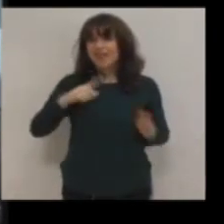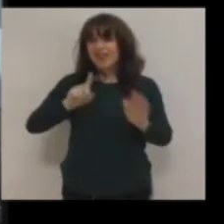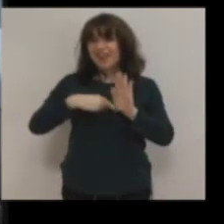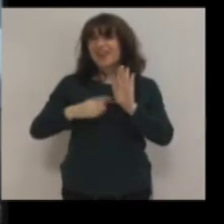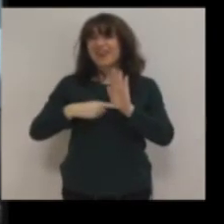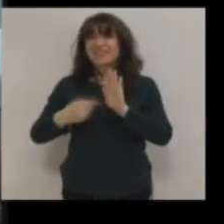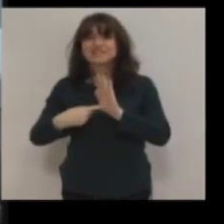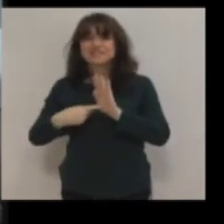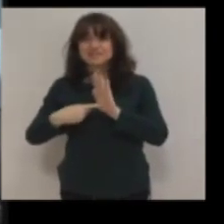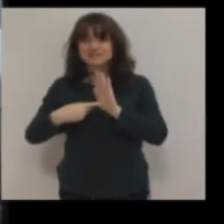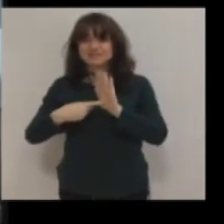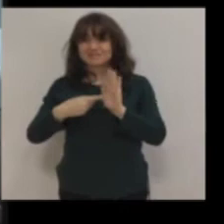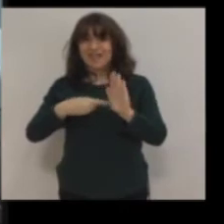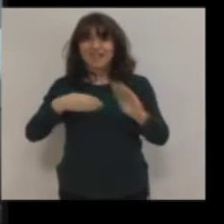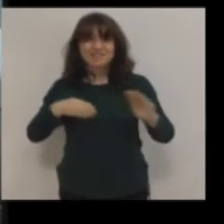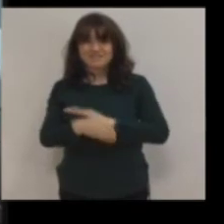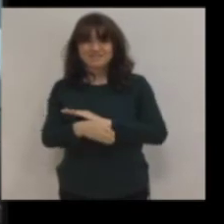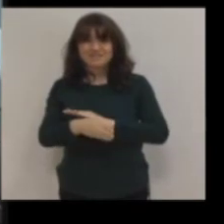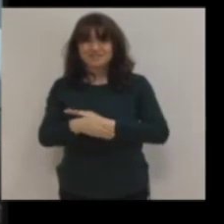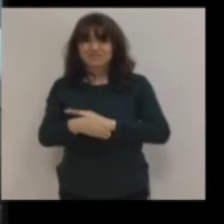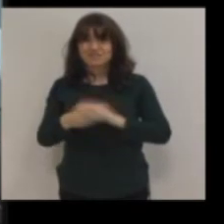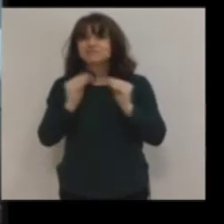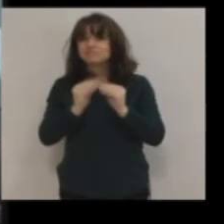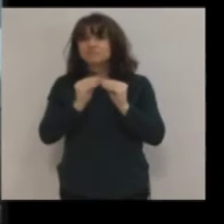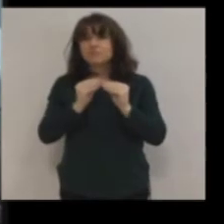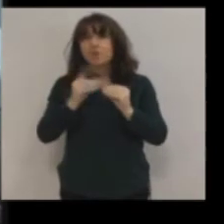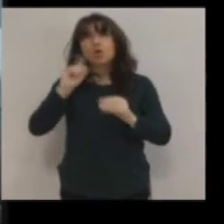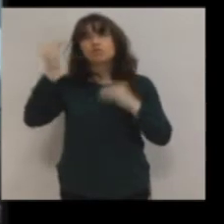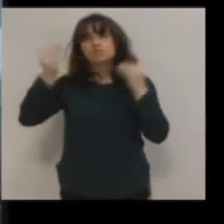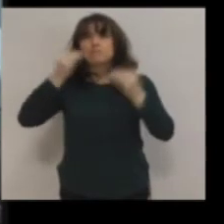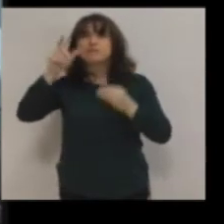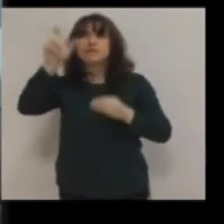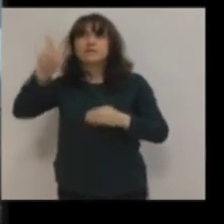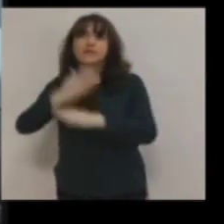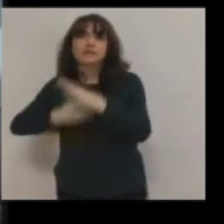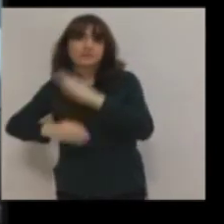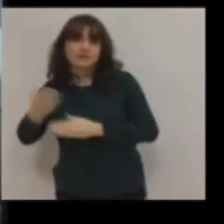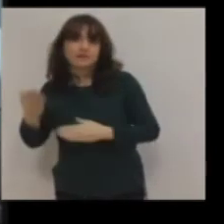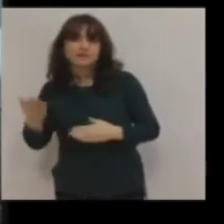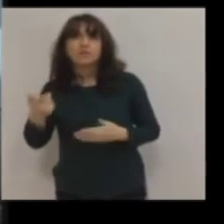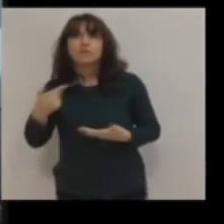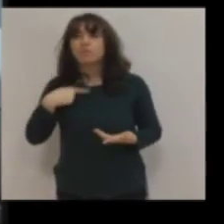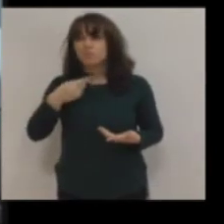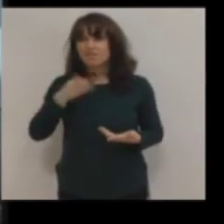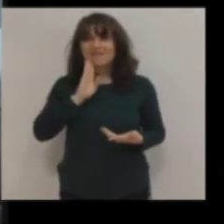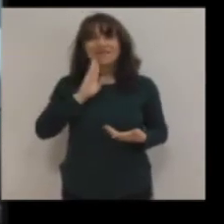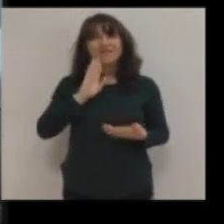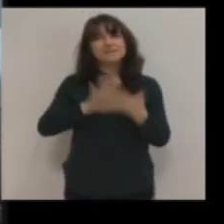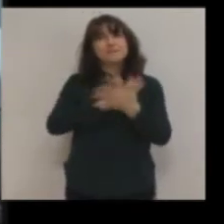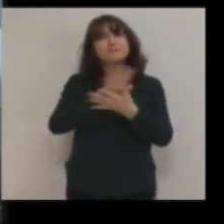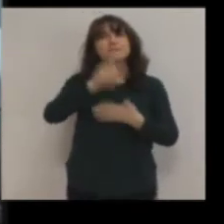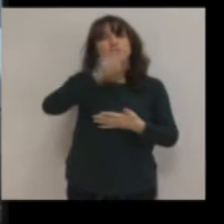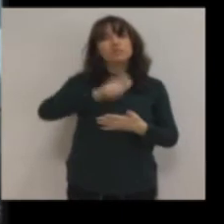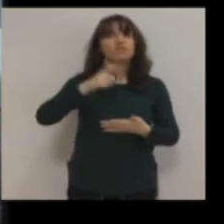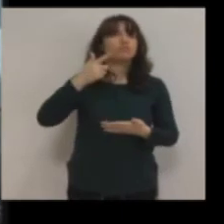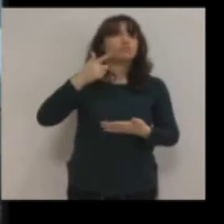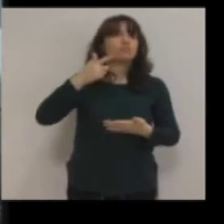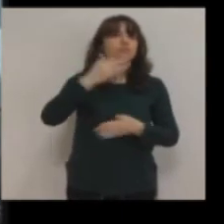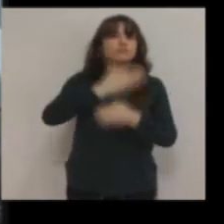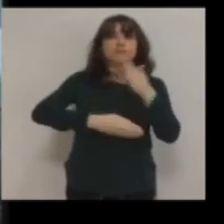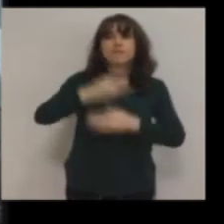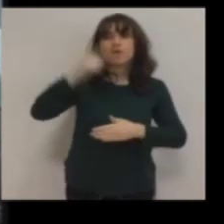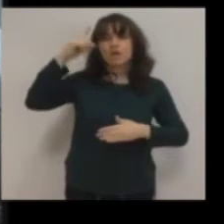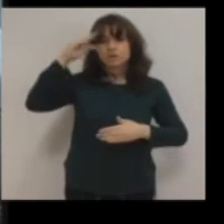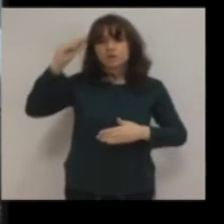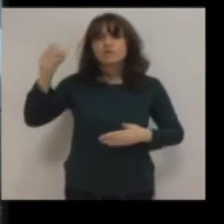están pensadas para ser accesibles. Lo que dices tú de las personas con discapacidad cognitiva o intelectual o